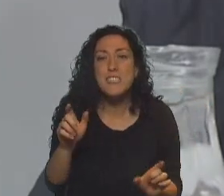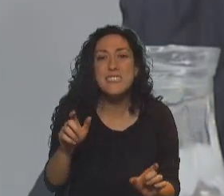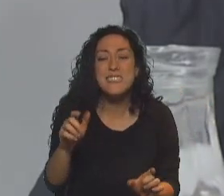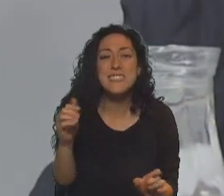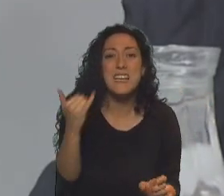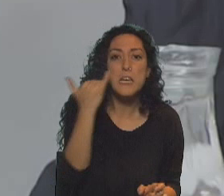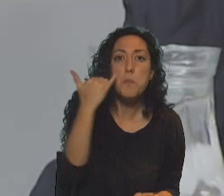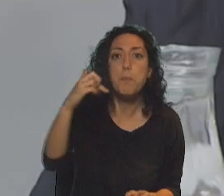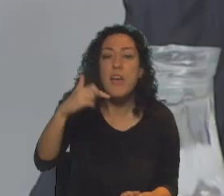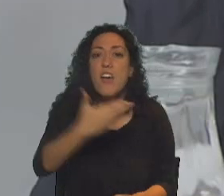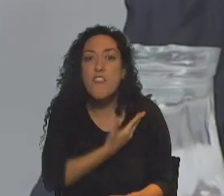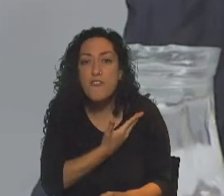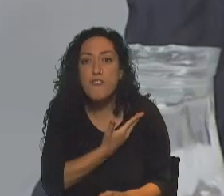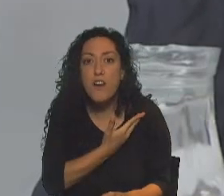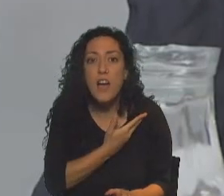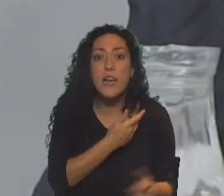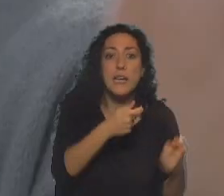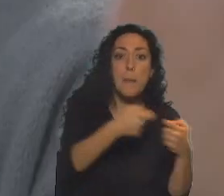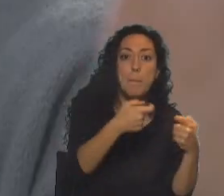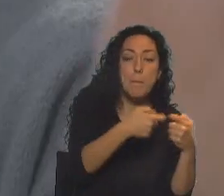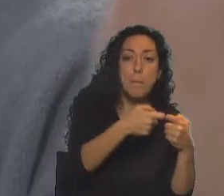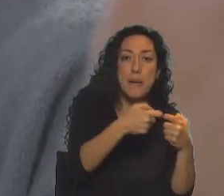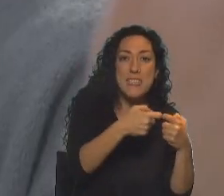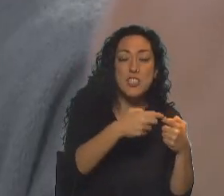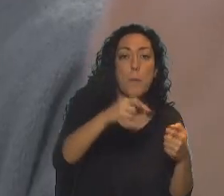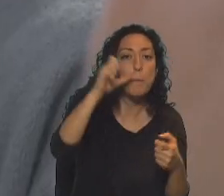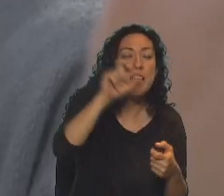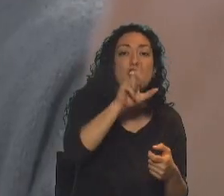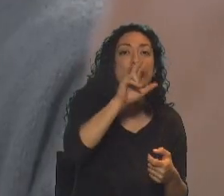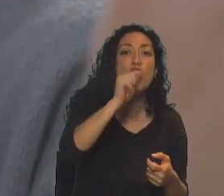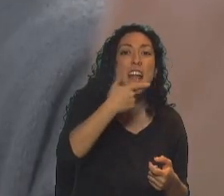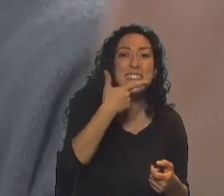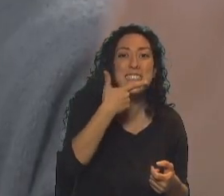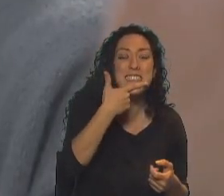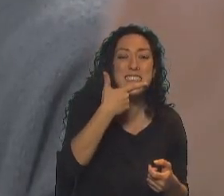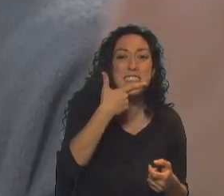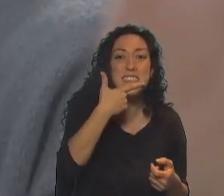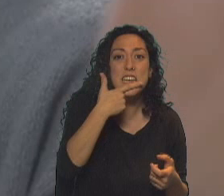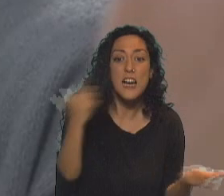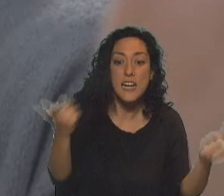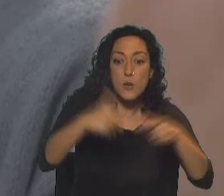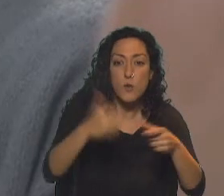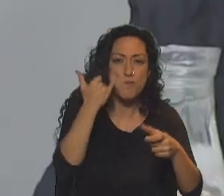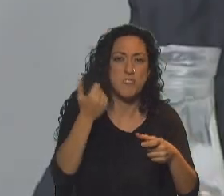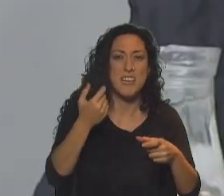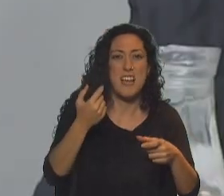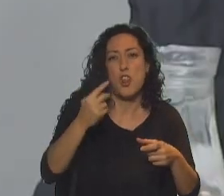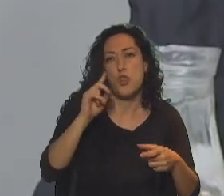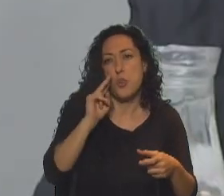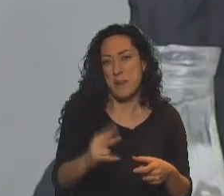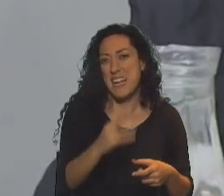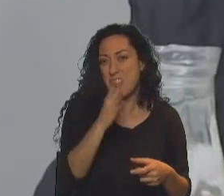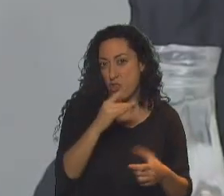y con los de la empresa de Malasia, Petronas, que ya habíamos tenido un acuerdo allá por el año